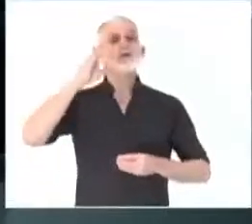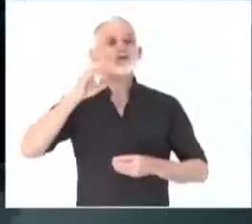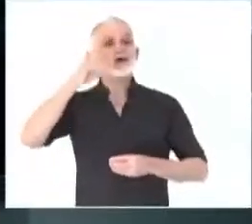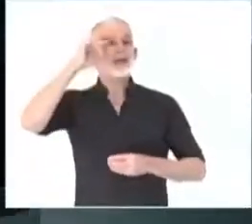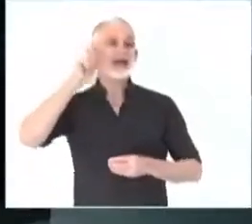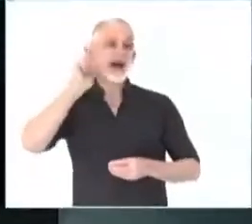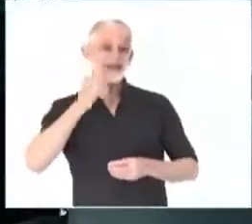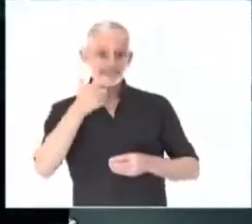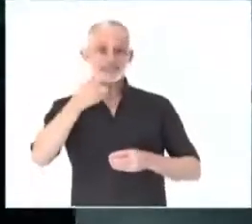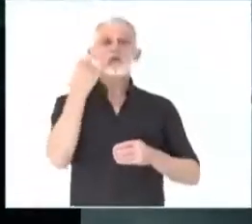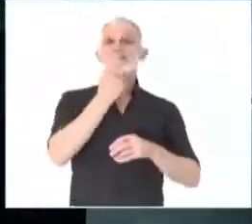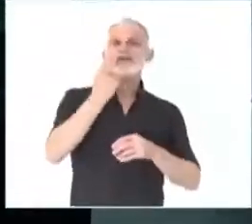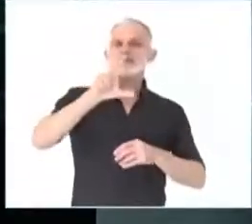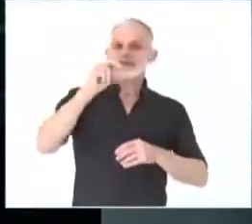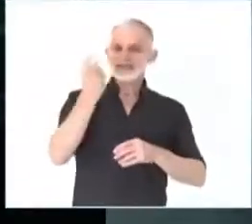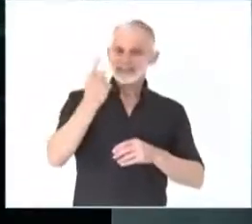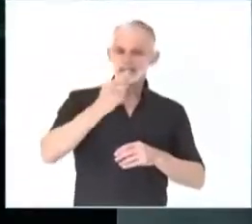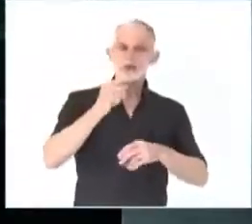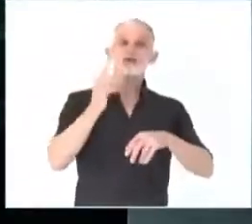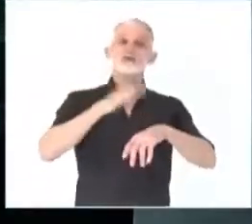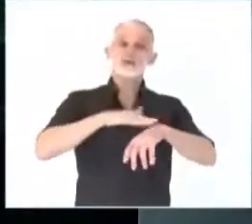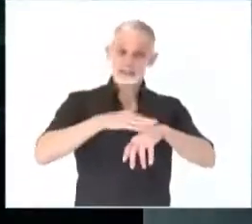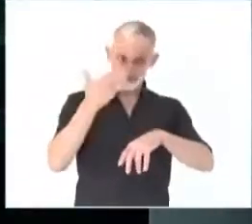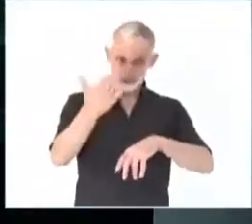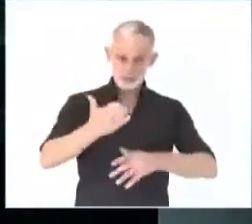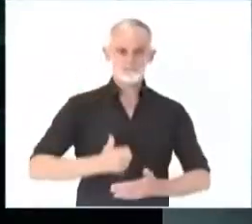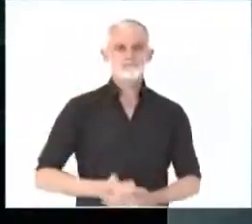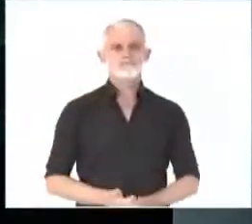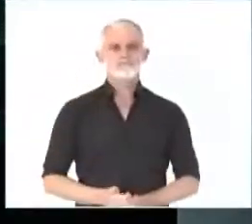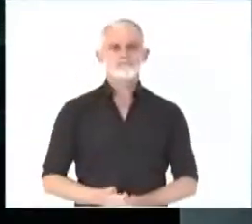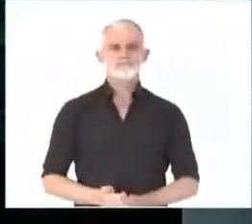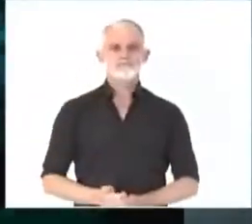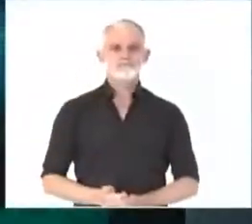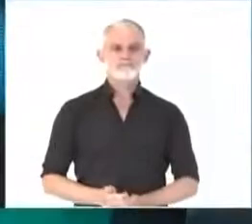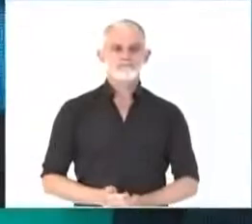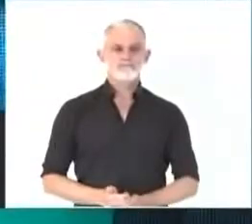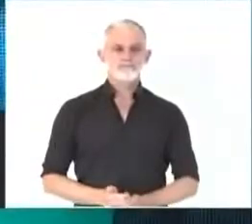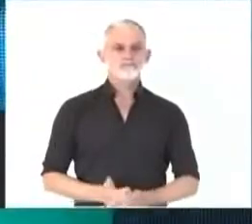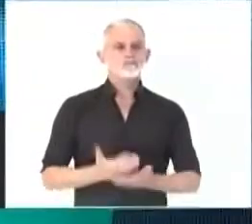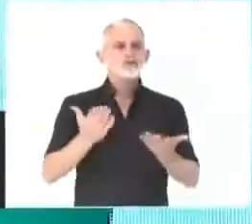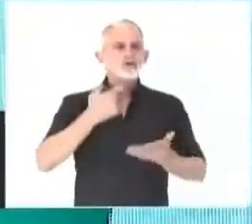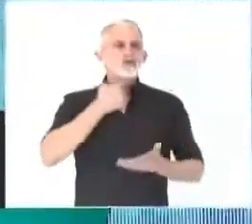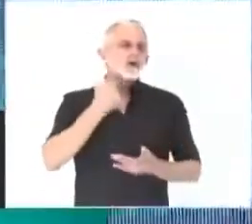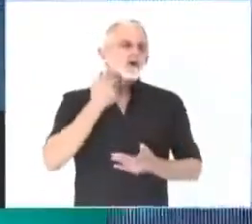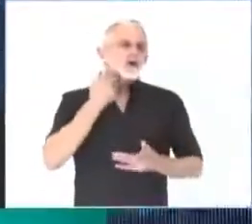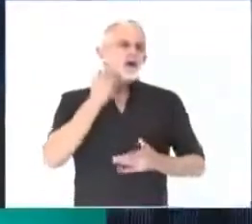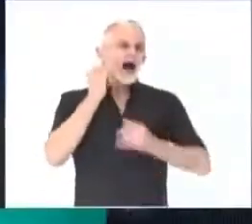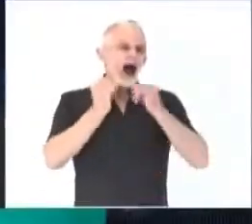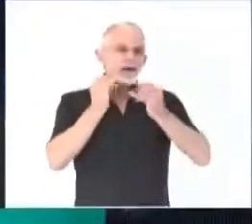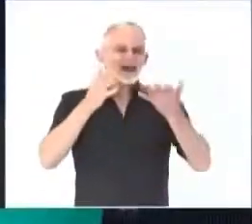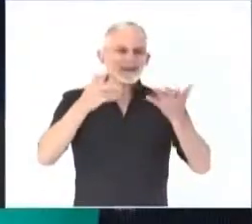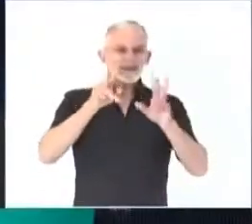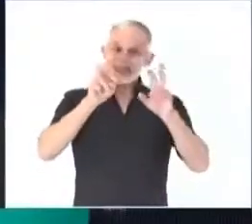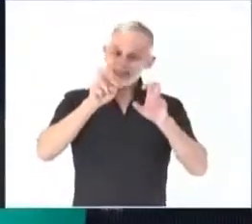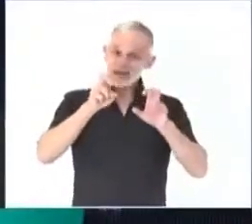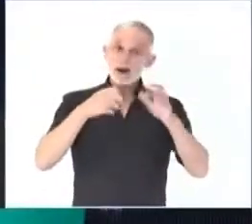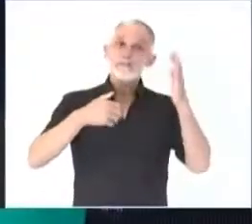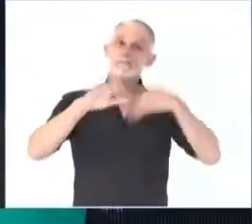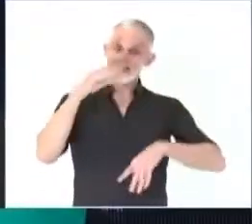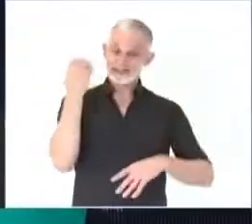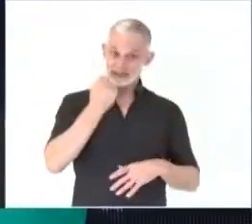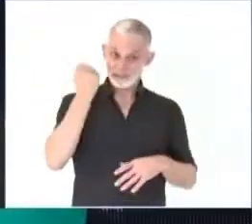recordamos que tiene un minuto y medio a partir de este momento quiero hablarte de este eje del tema más